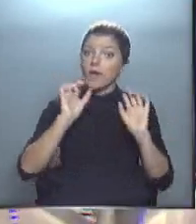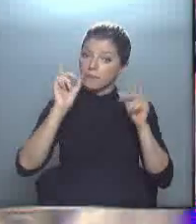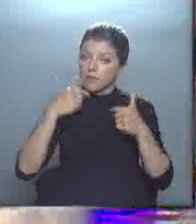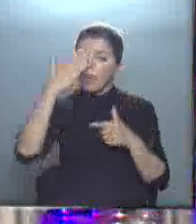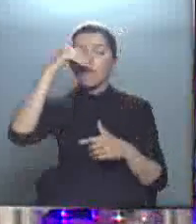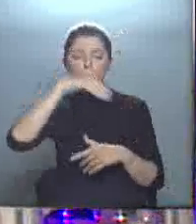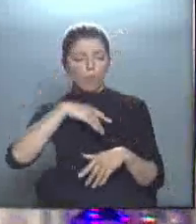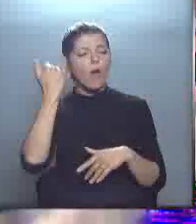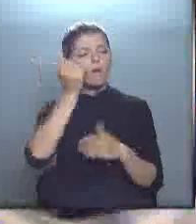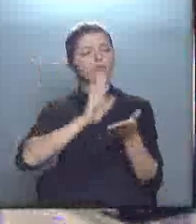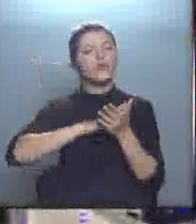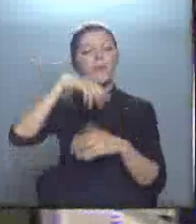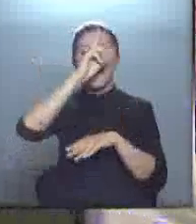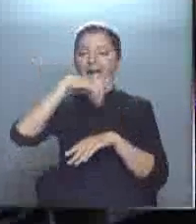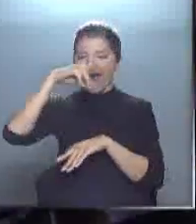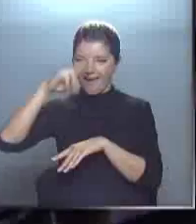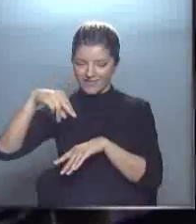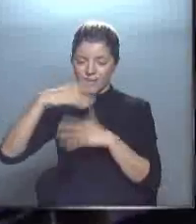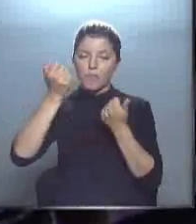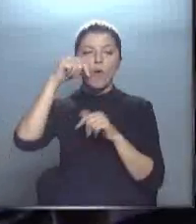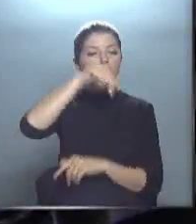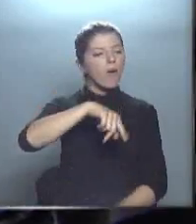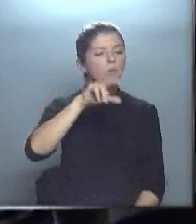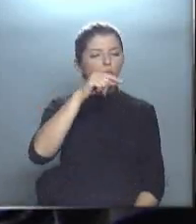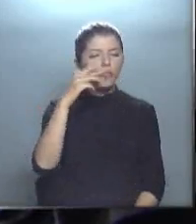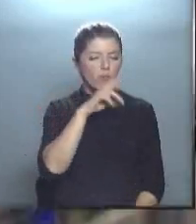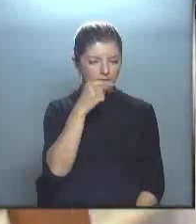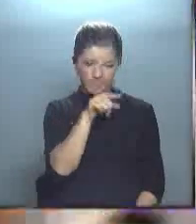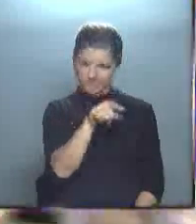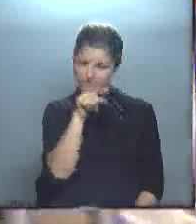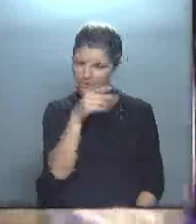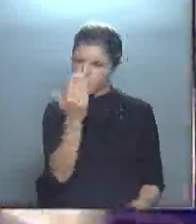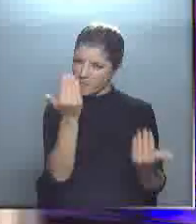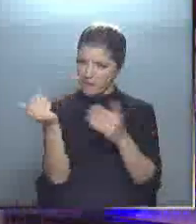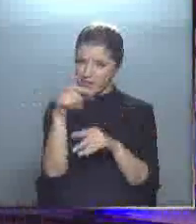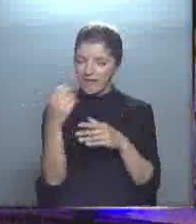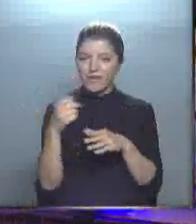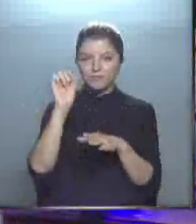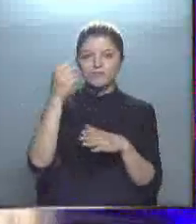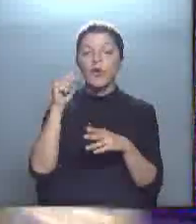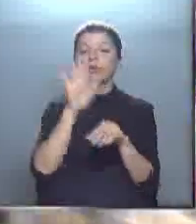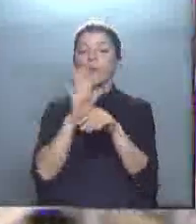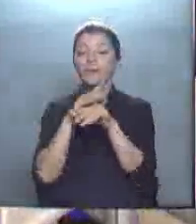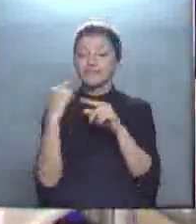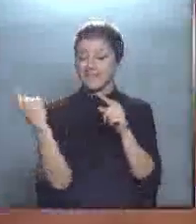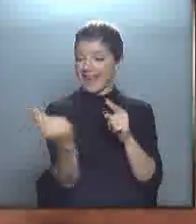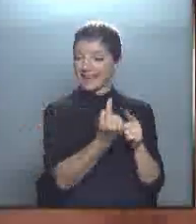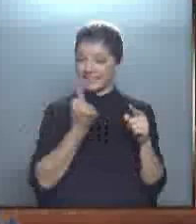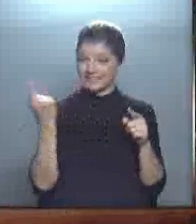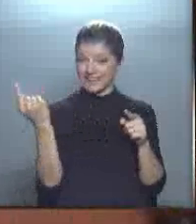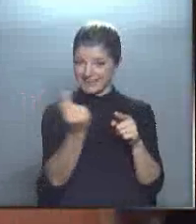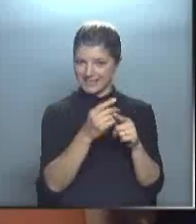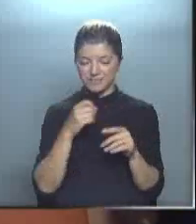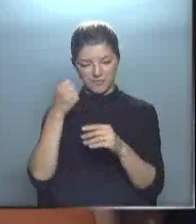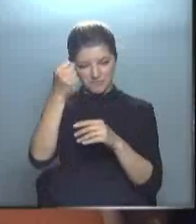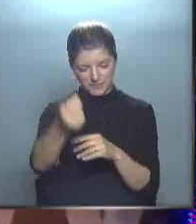vamos a hablar del arte. A ver, chicas, por acá. Usted, señoritas, venga. Mire lo que vengo acá, la sortija, como la calecita, el micrófono.